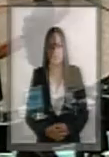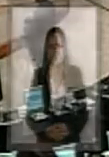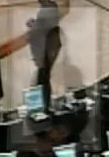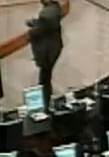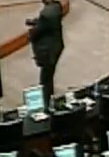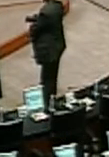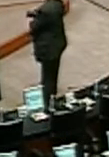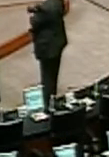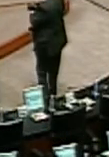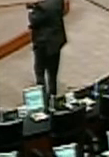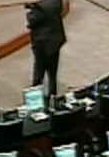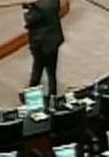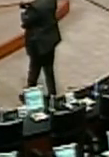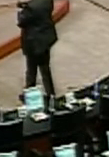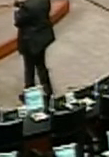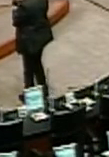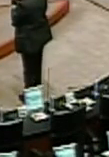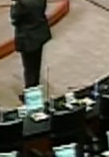en las fibras.